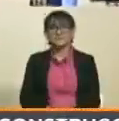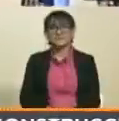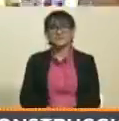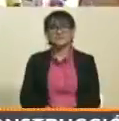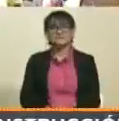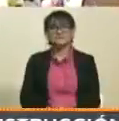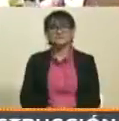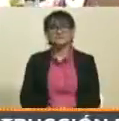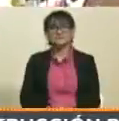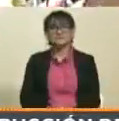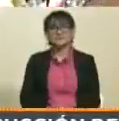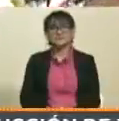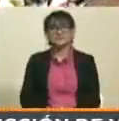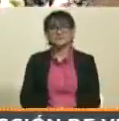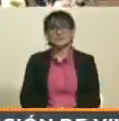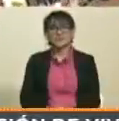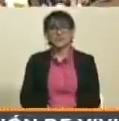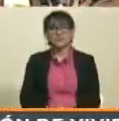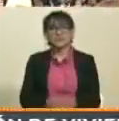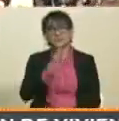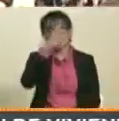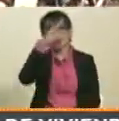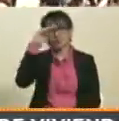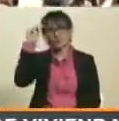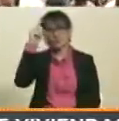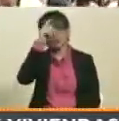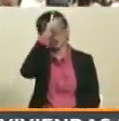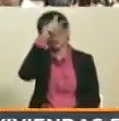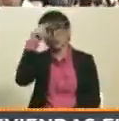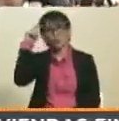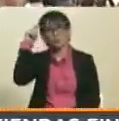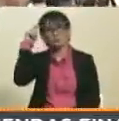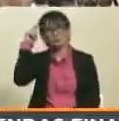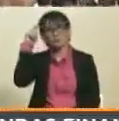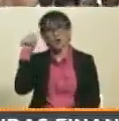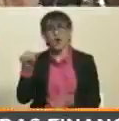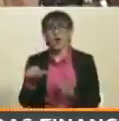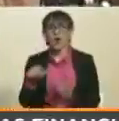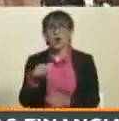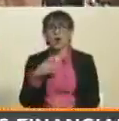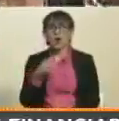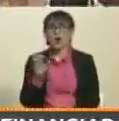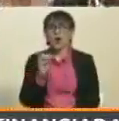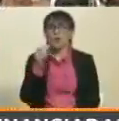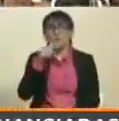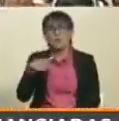¿Donald Trump en Washington? ¿O el pueblo de Tucupita?